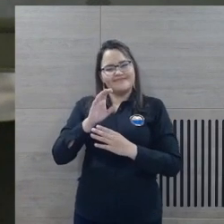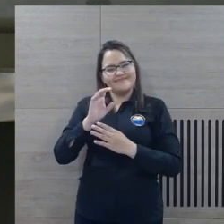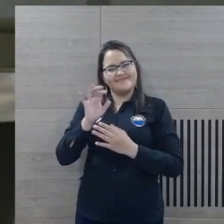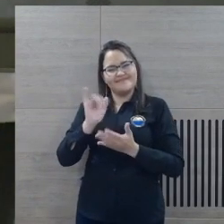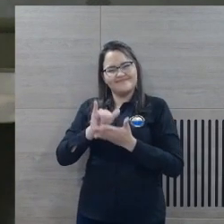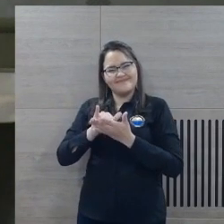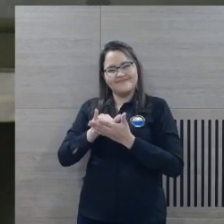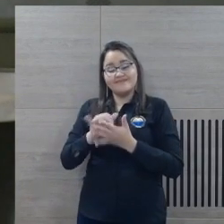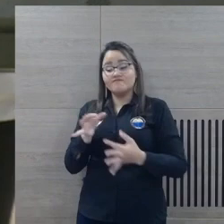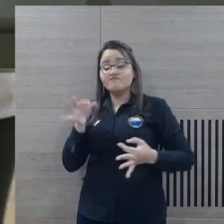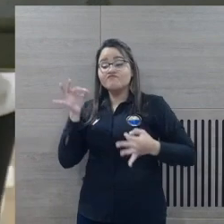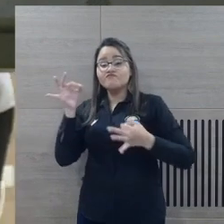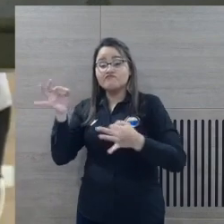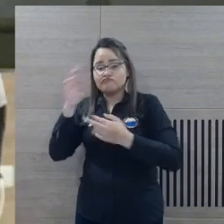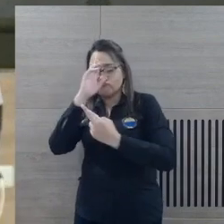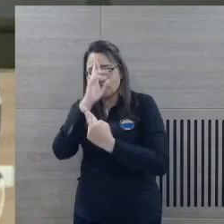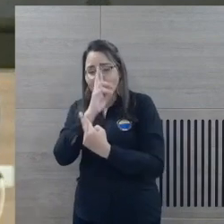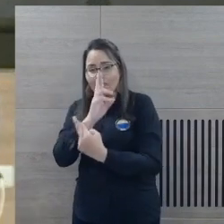los graduandos.